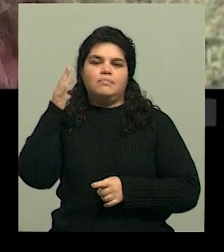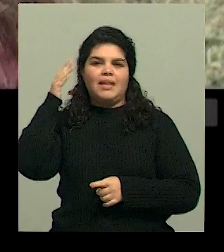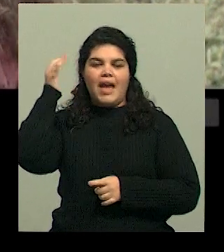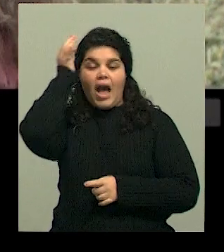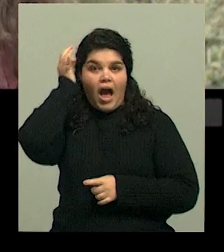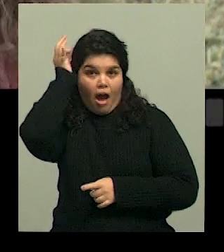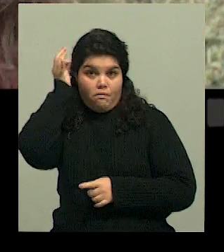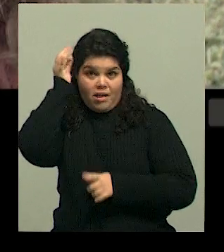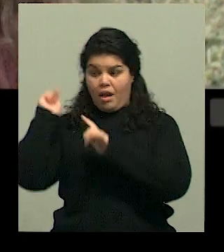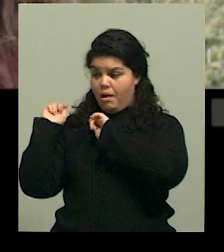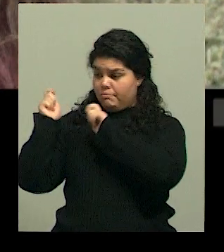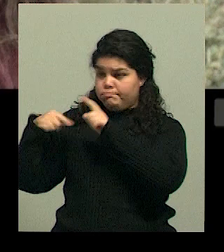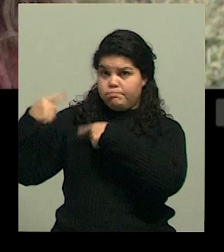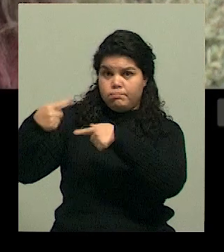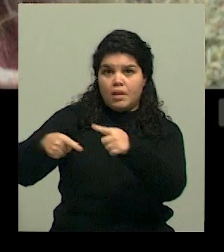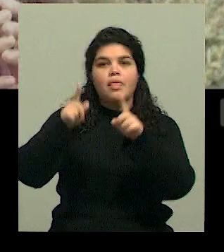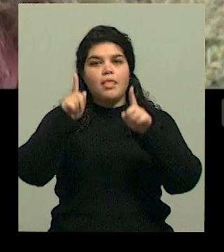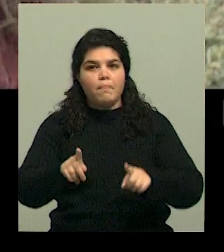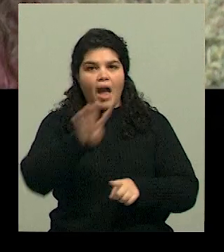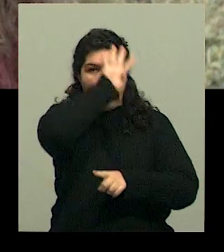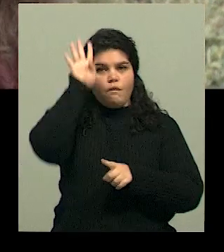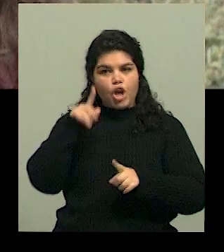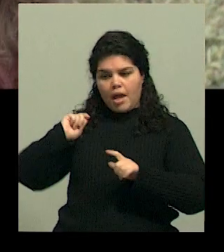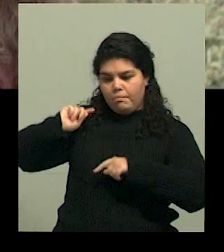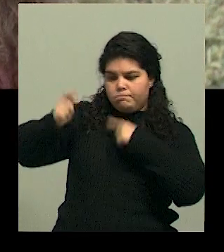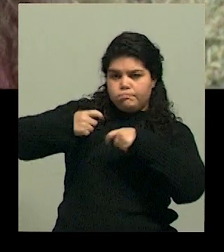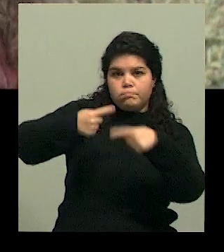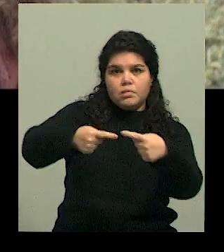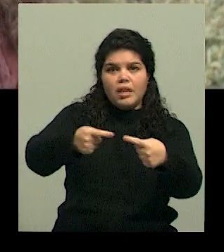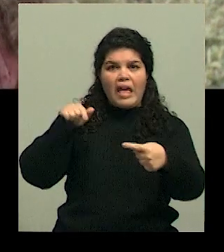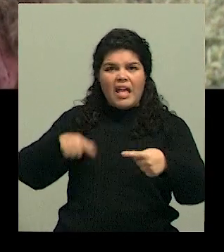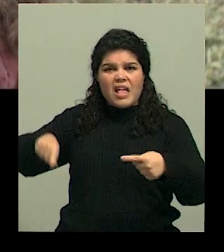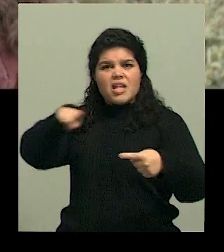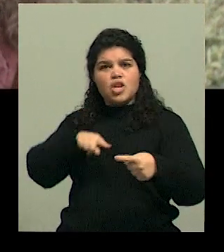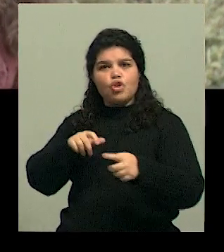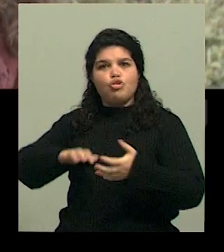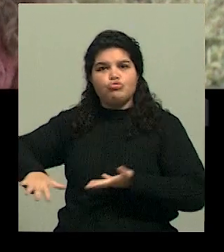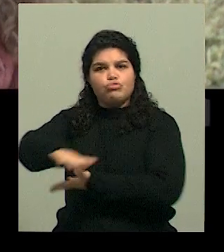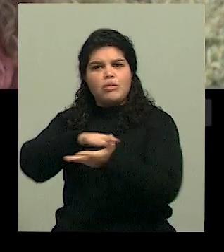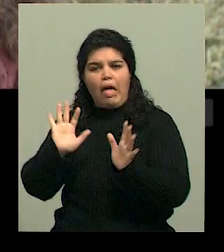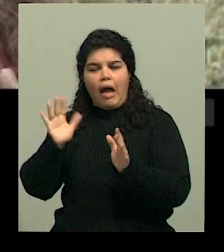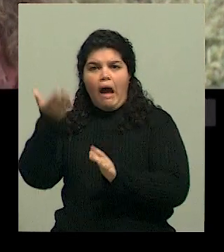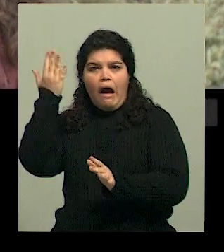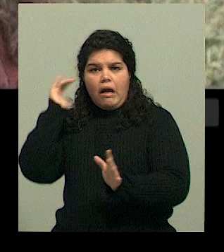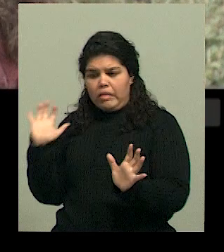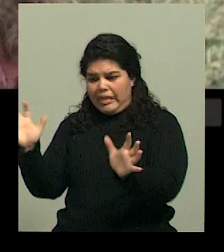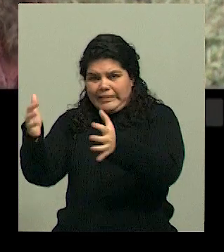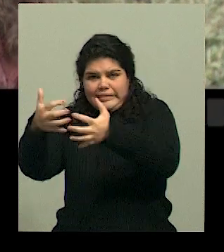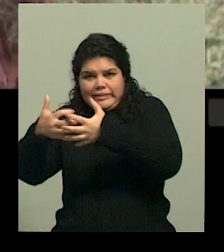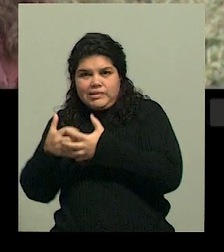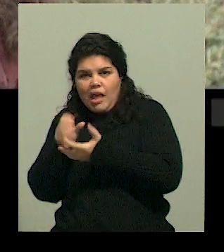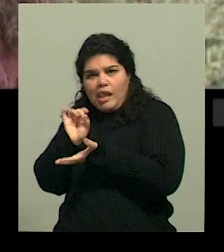afrodescendientes, pueblos aborígenes, ¿sí? Y grupos marginales, ¿sí? Que habían sido, como esta palabra